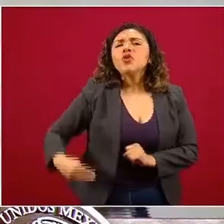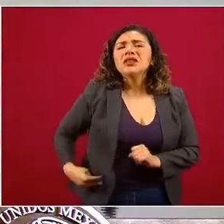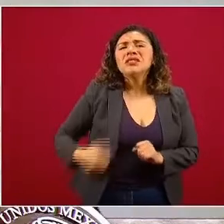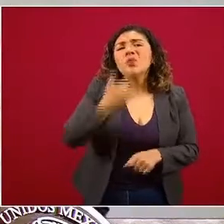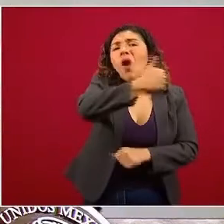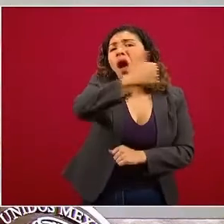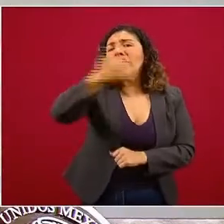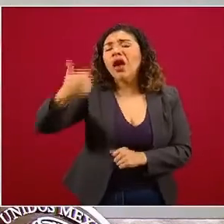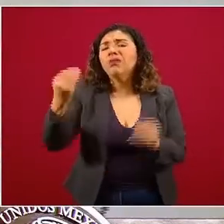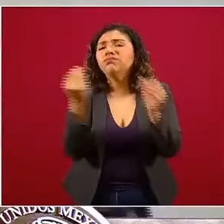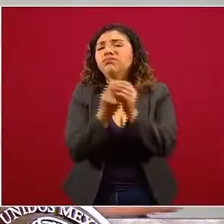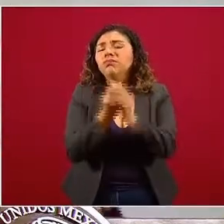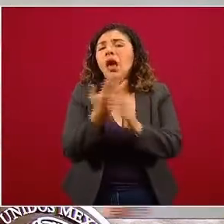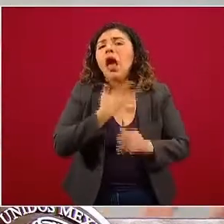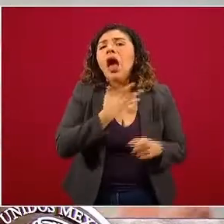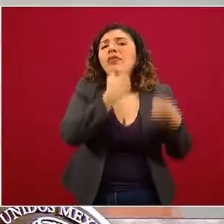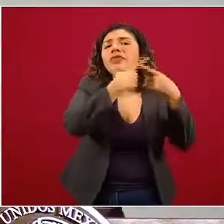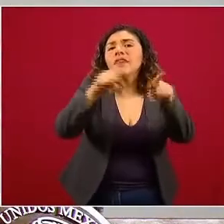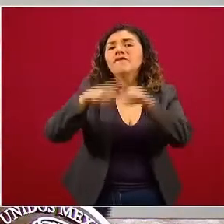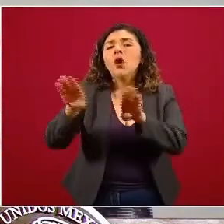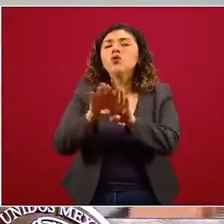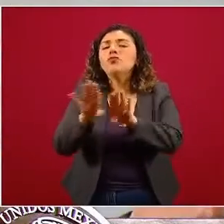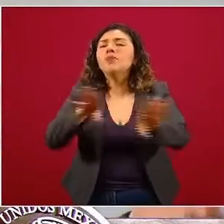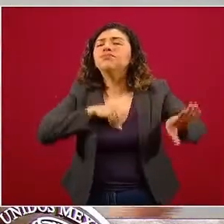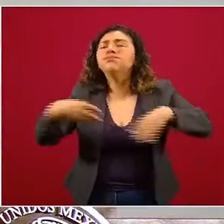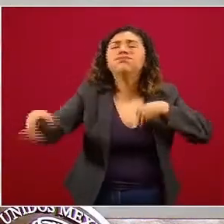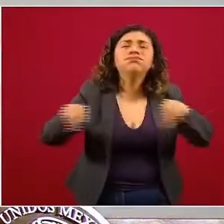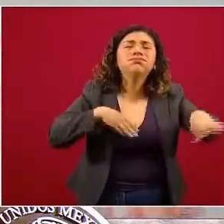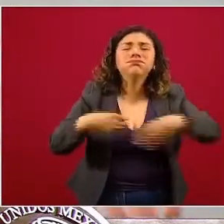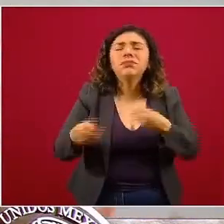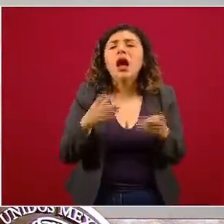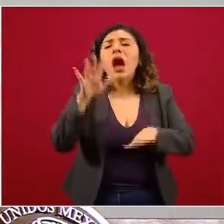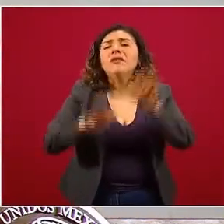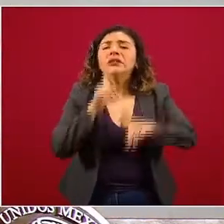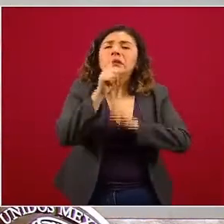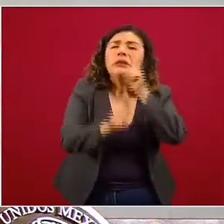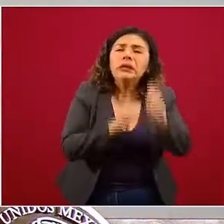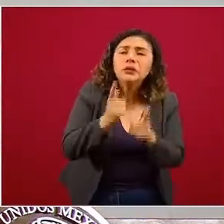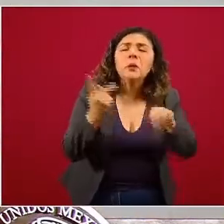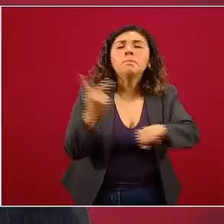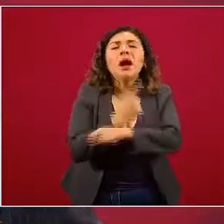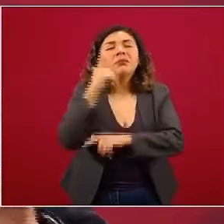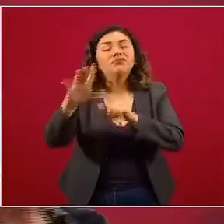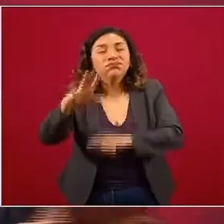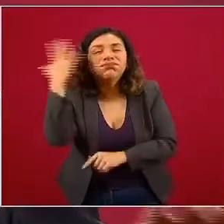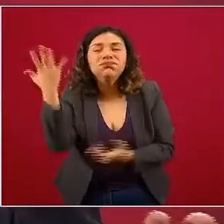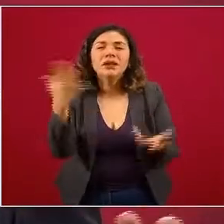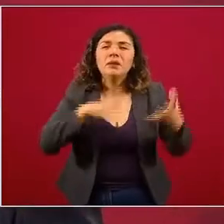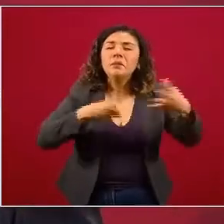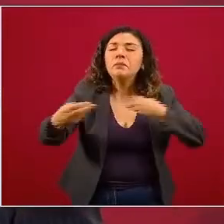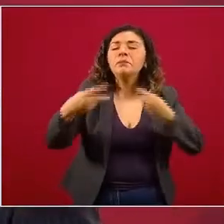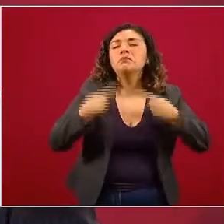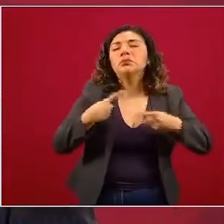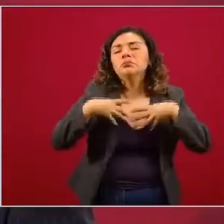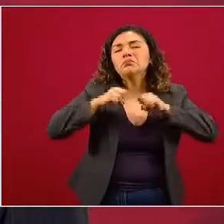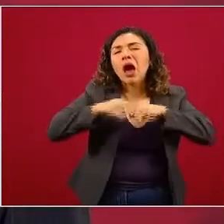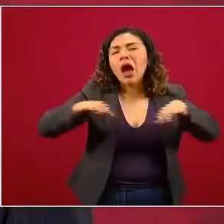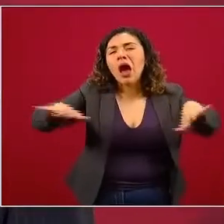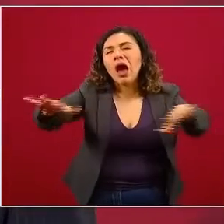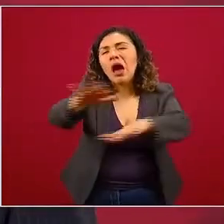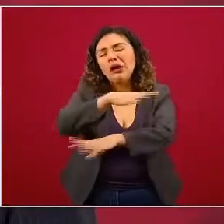municipio existe un patrón diferente de velocidad de ocurrencia de la epidemia y de propagación